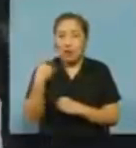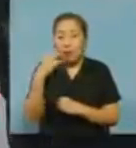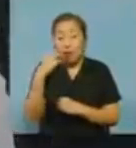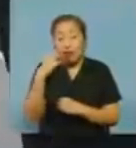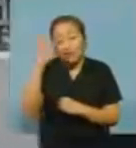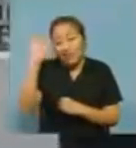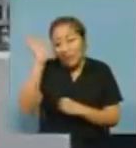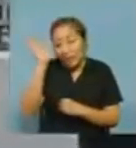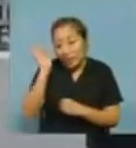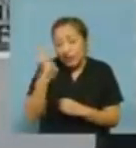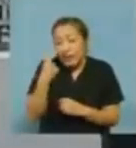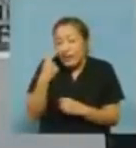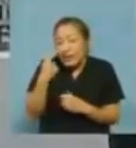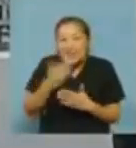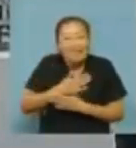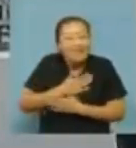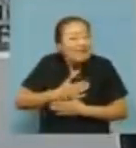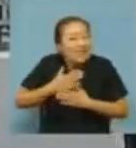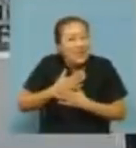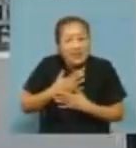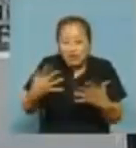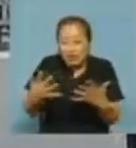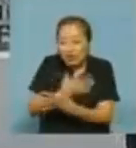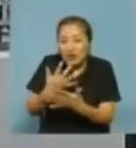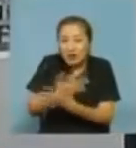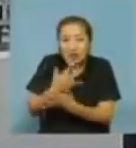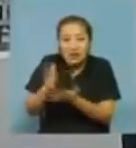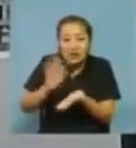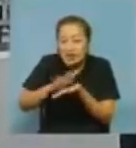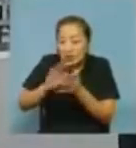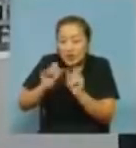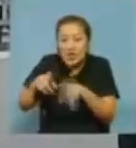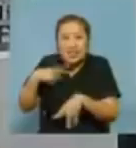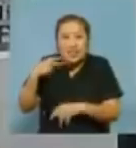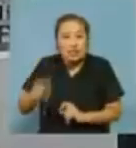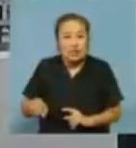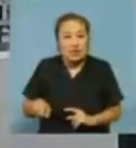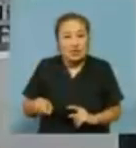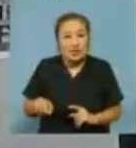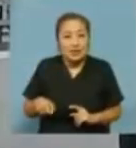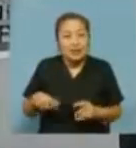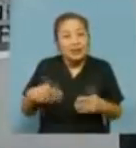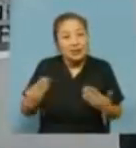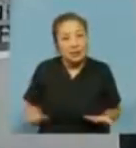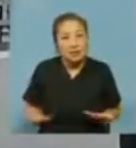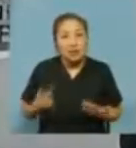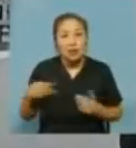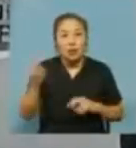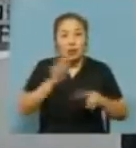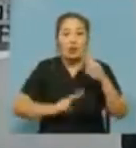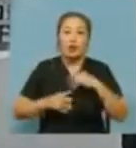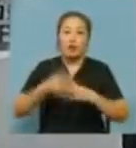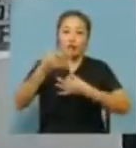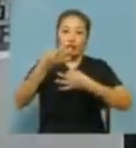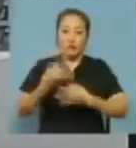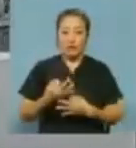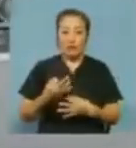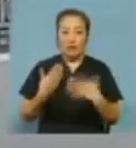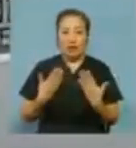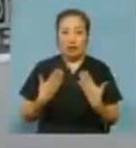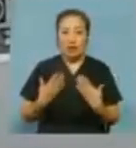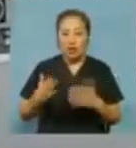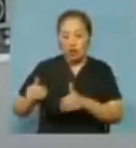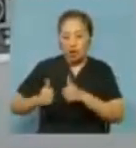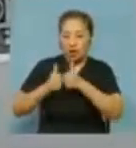siendo psicólogo, tuvo que vivir en carne propia esta tremenda situación y que, bueno, está tratando de tener toda la entereza como para